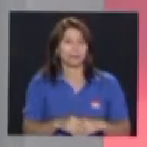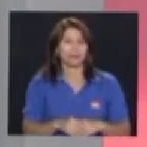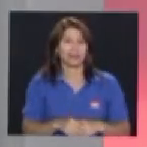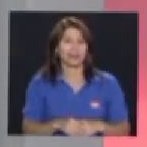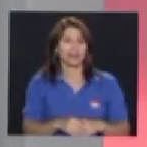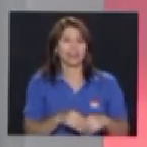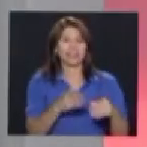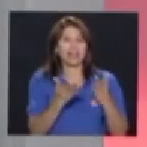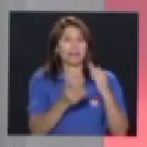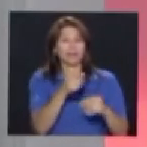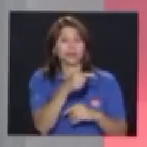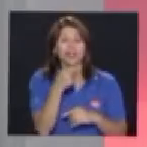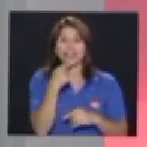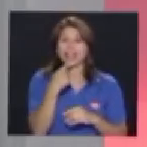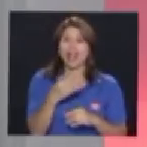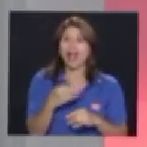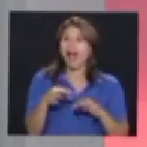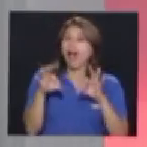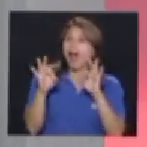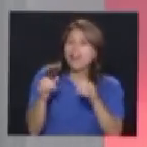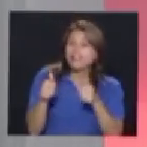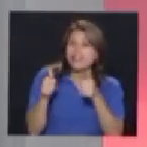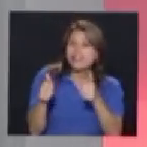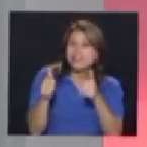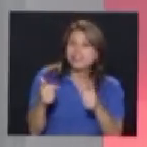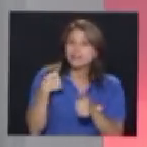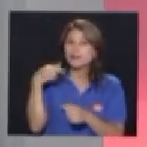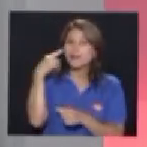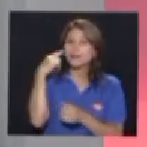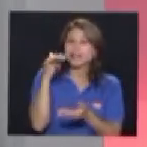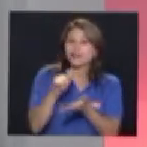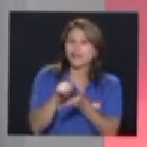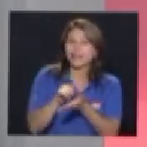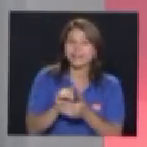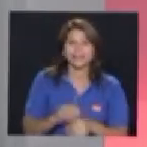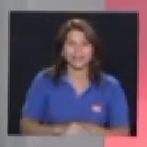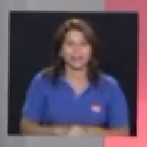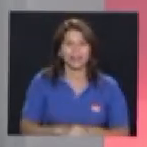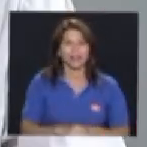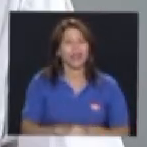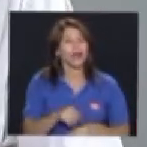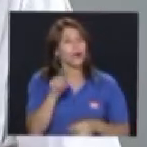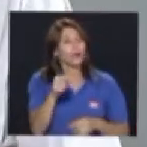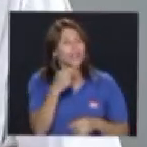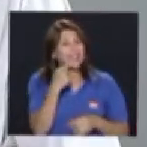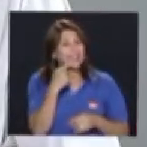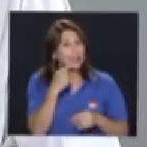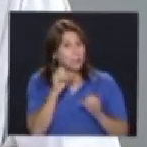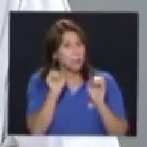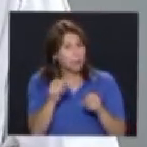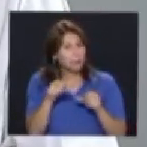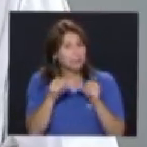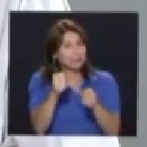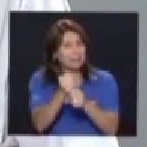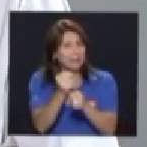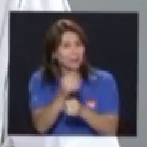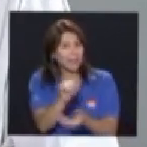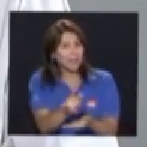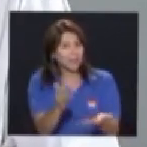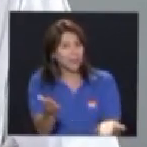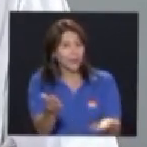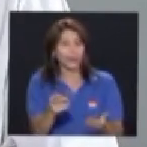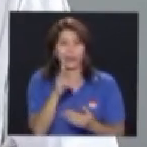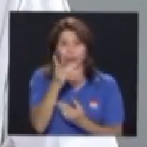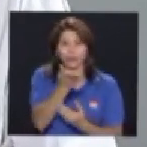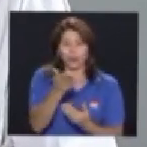diría que esto era lo que yo estaba pensando, qué dicha, qué... ¿Hasta dónde llega la multiplicación de los panes? Dos cosas. Primero, en el caso de la